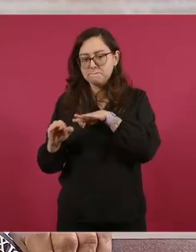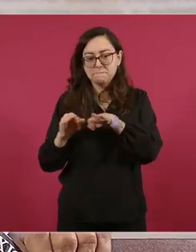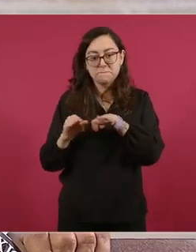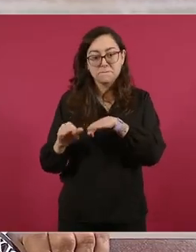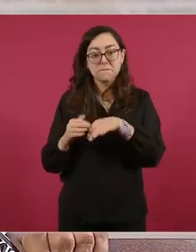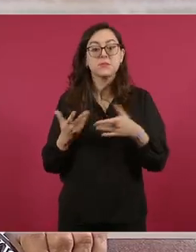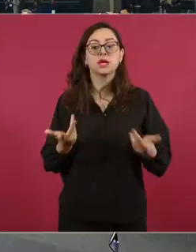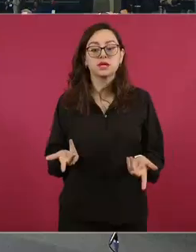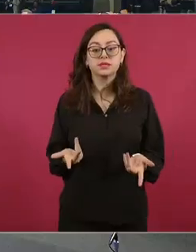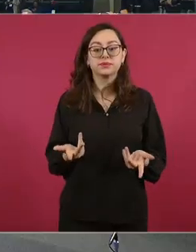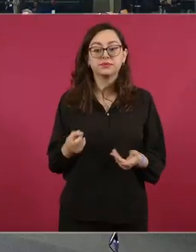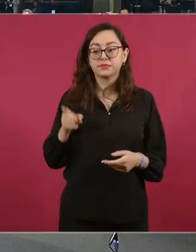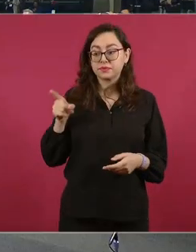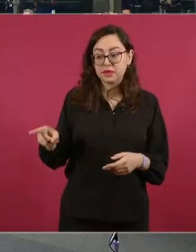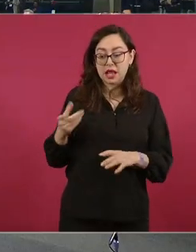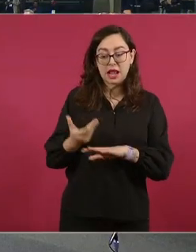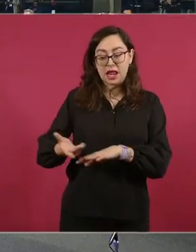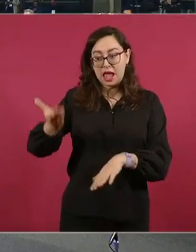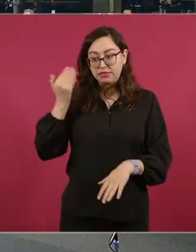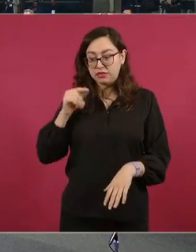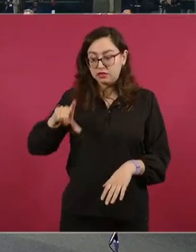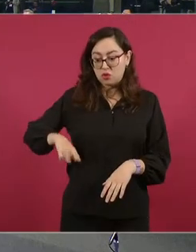Y